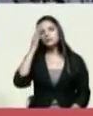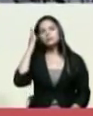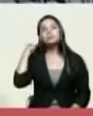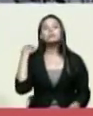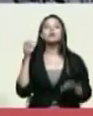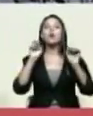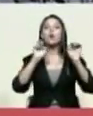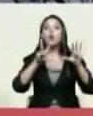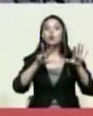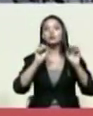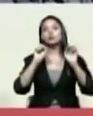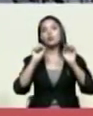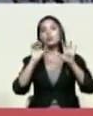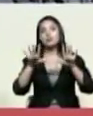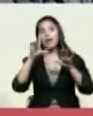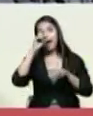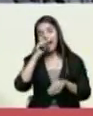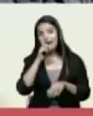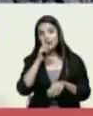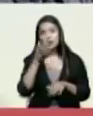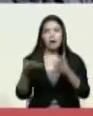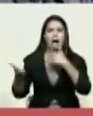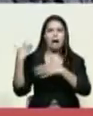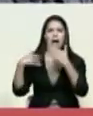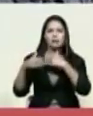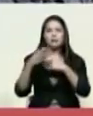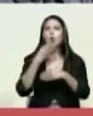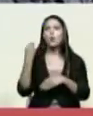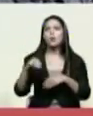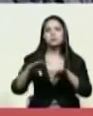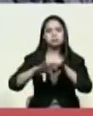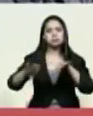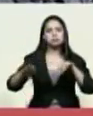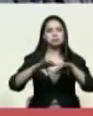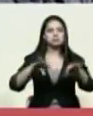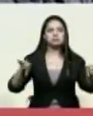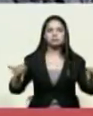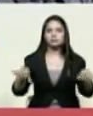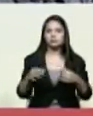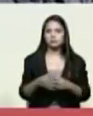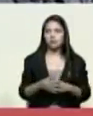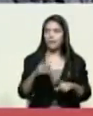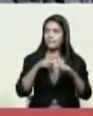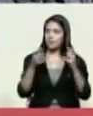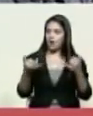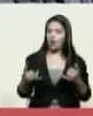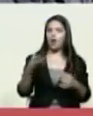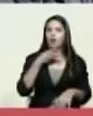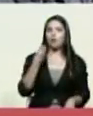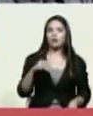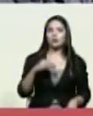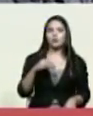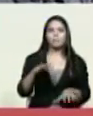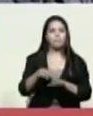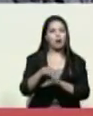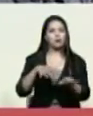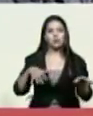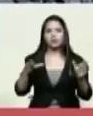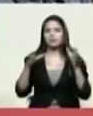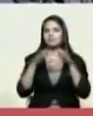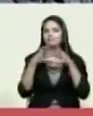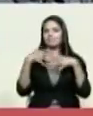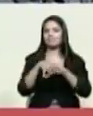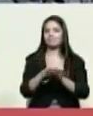8, 10 años estaba partida en 20 pedazos. Uno puede decir ahora que la juventud revolucionaria en su gran mayoría anda